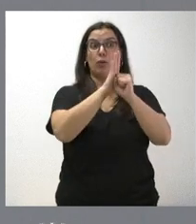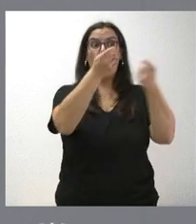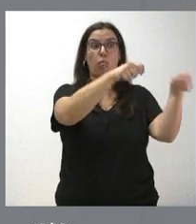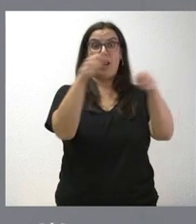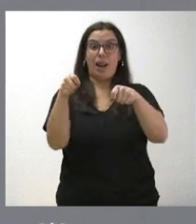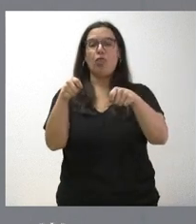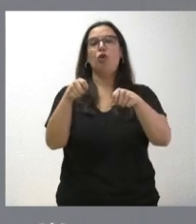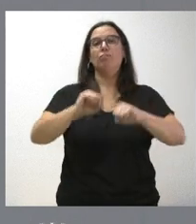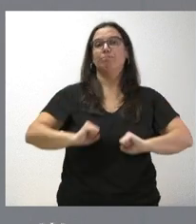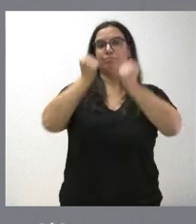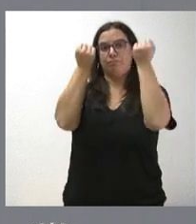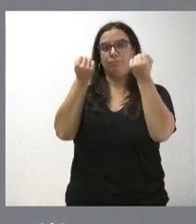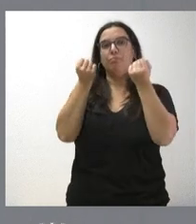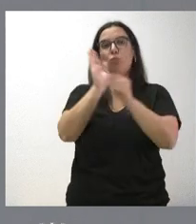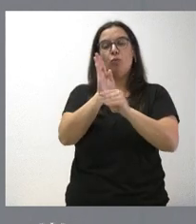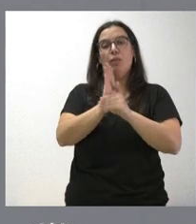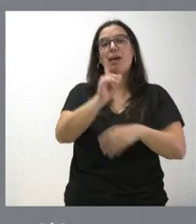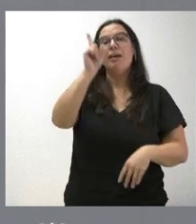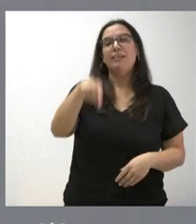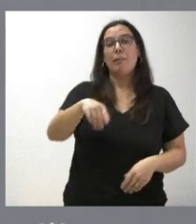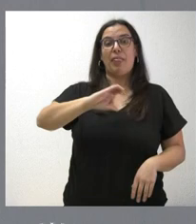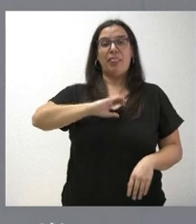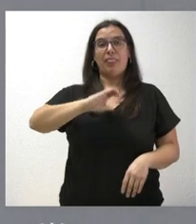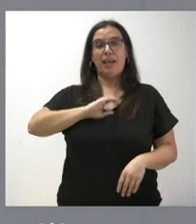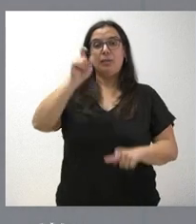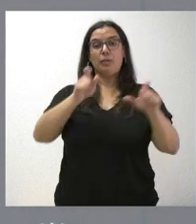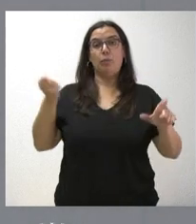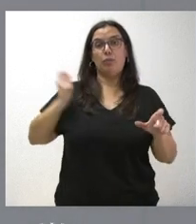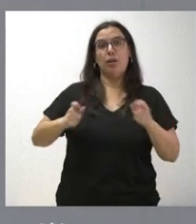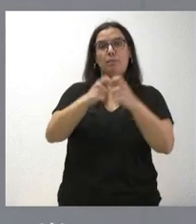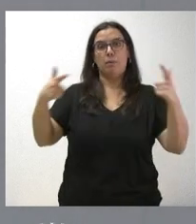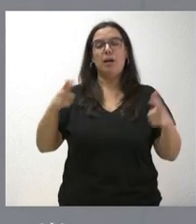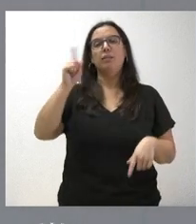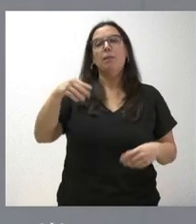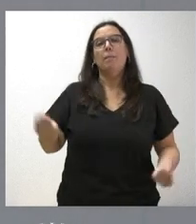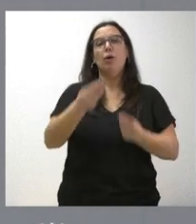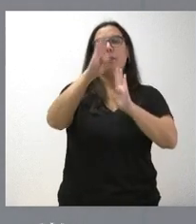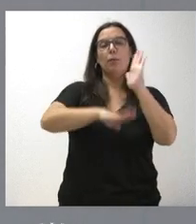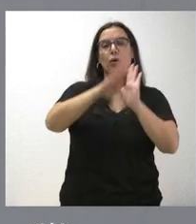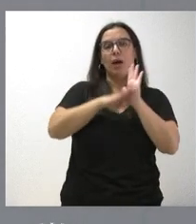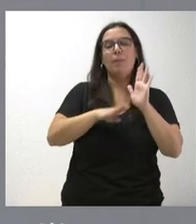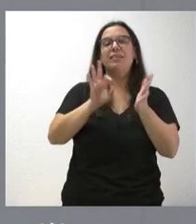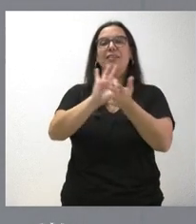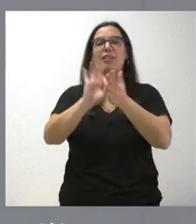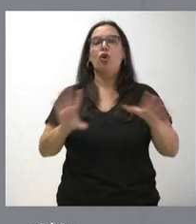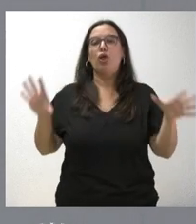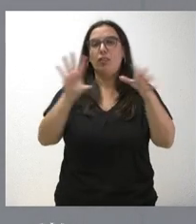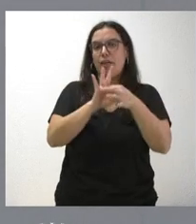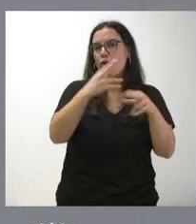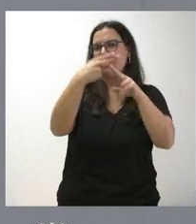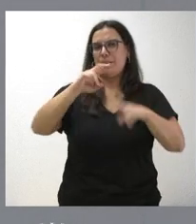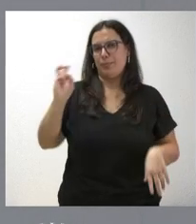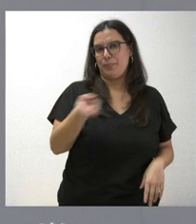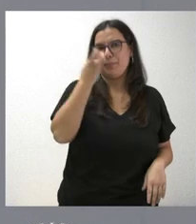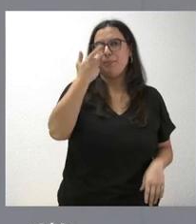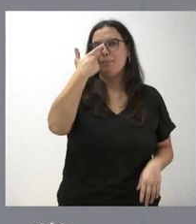la plantilla de profesionales de los centros de acción social ceas a la vez que mejora los programas y servicios de conciliación entre otras actividades